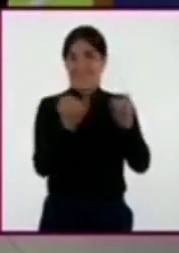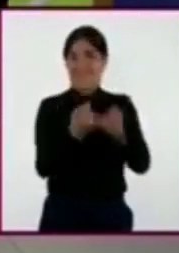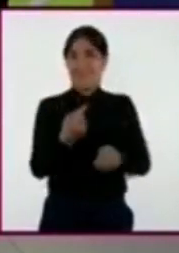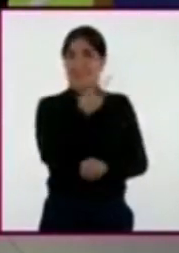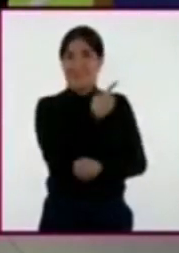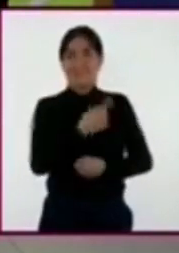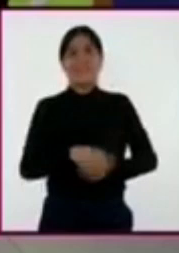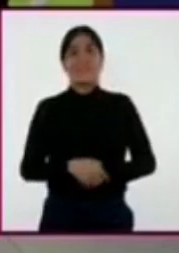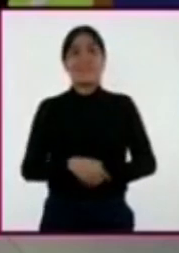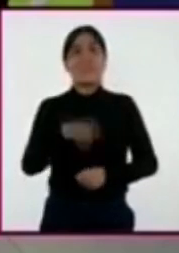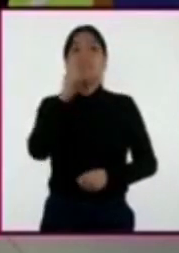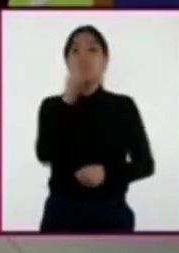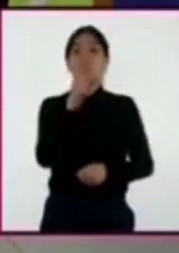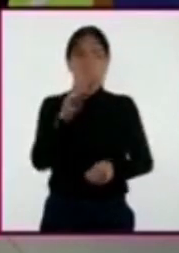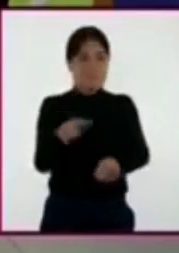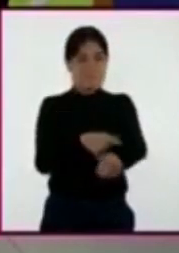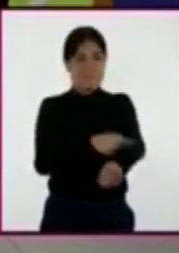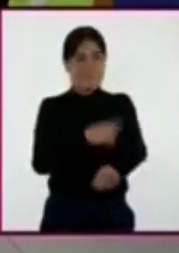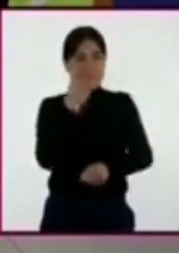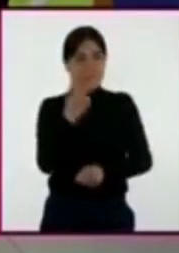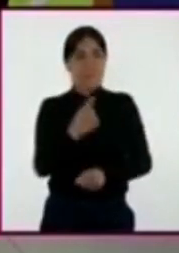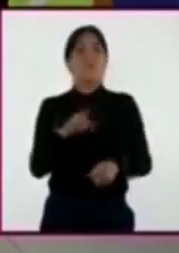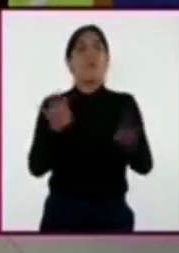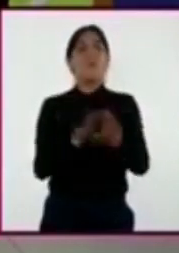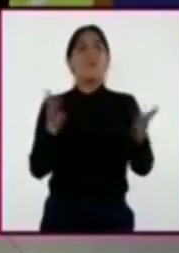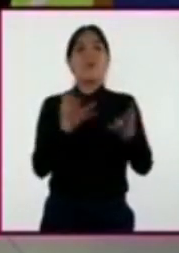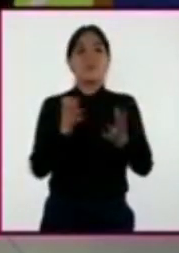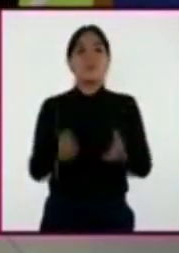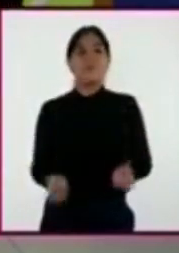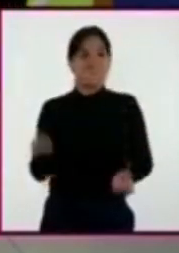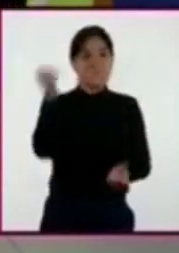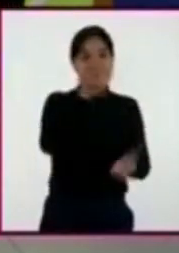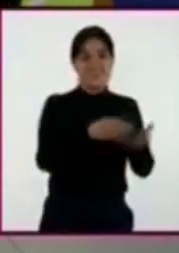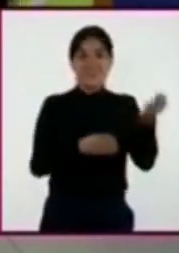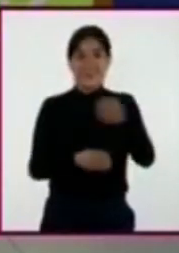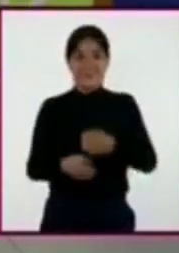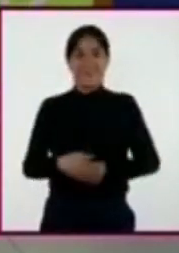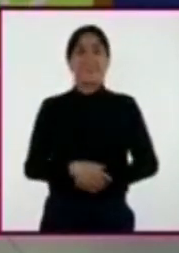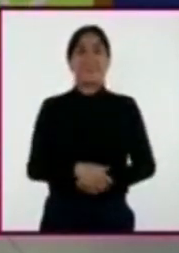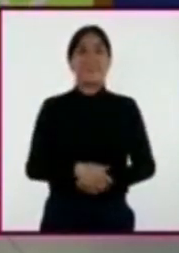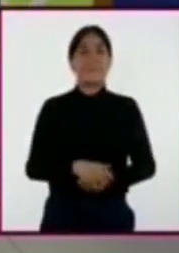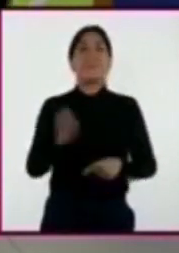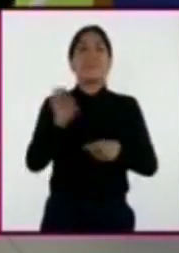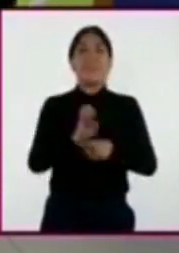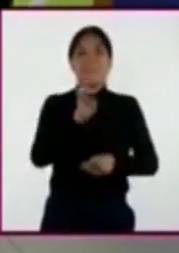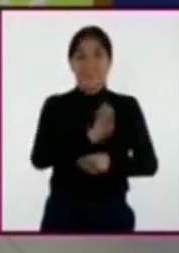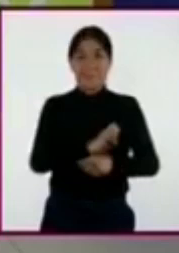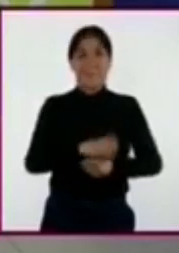Solamente con un par de calcetas van a realizar los lanzamientos. Entonces,